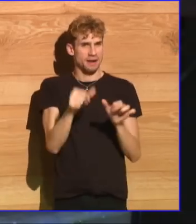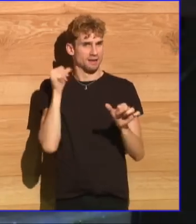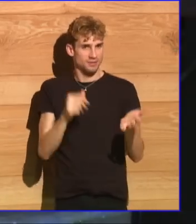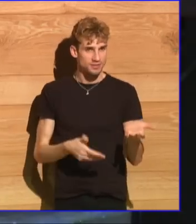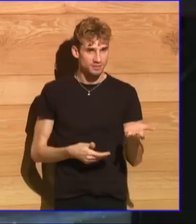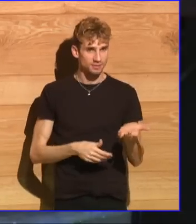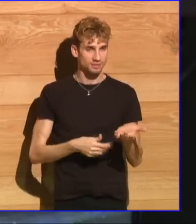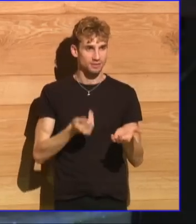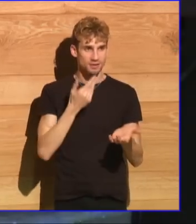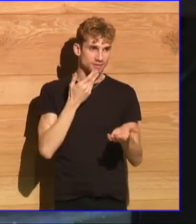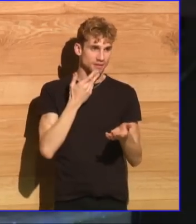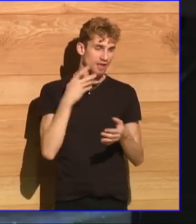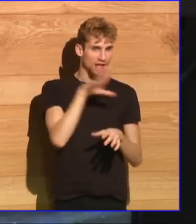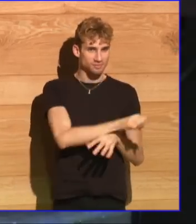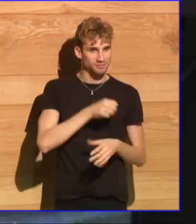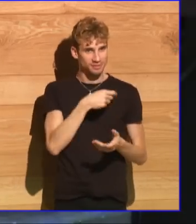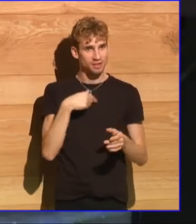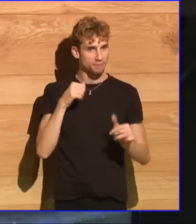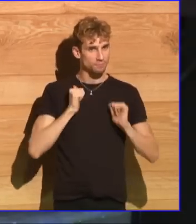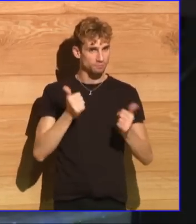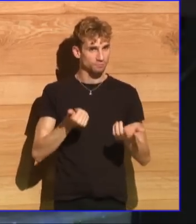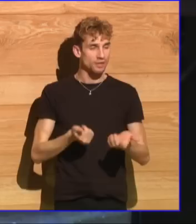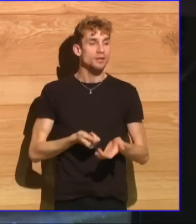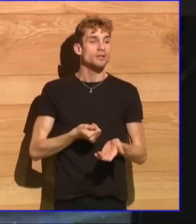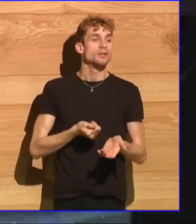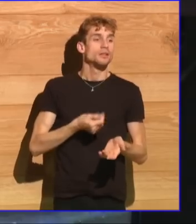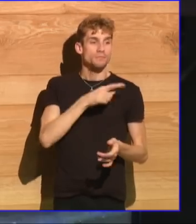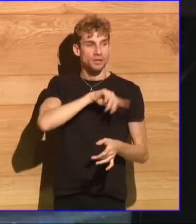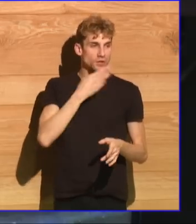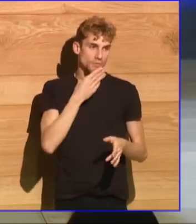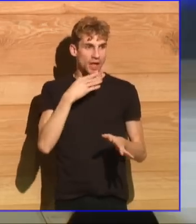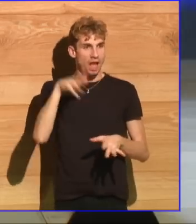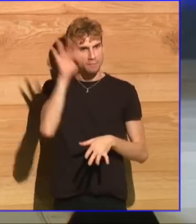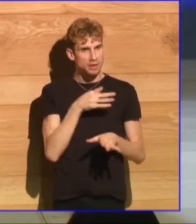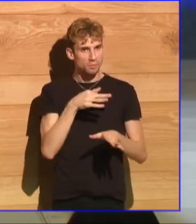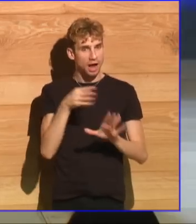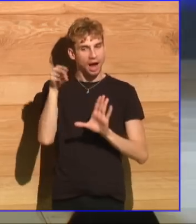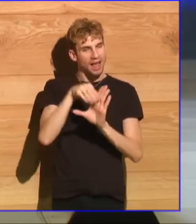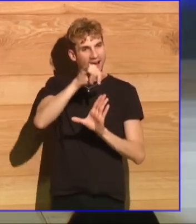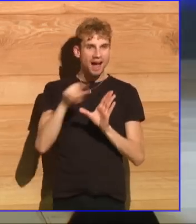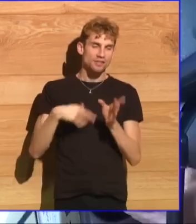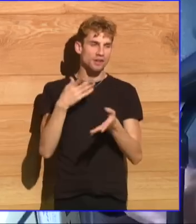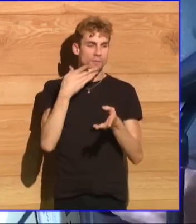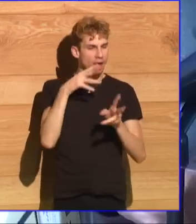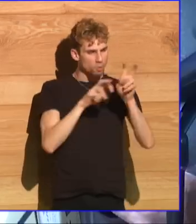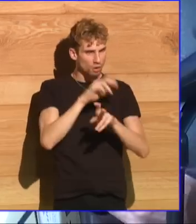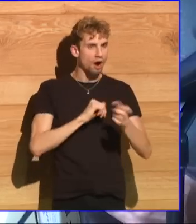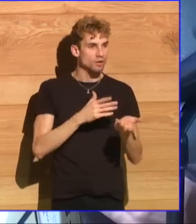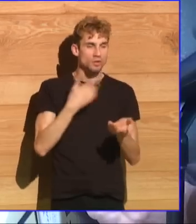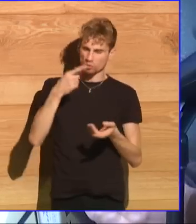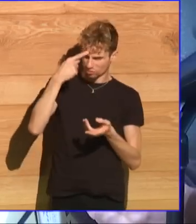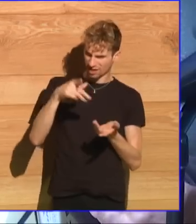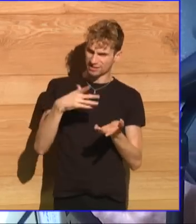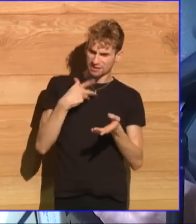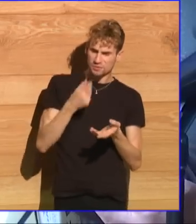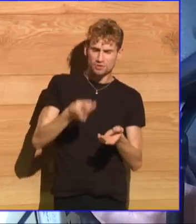ha ido a comprar las botellas, no, pero estas no son las de tal, son las que salen en la película. ¿Tú sabes lo que me ha costado encontrar estos bombones? Este es mi